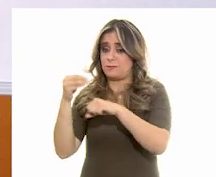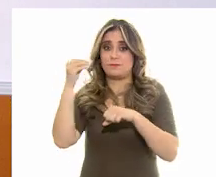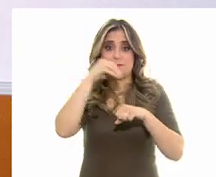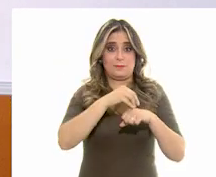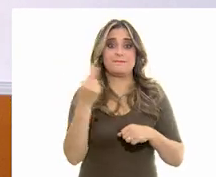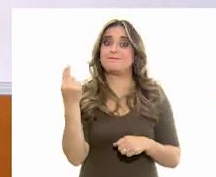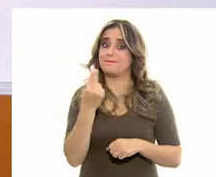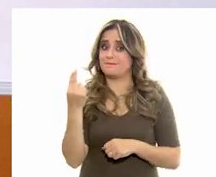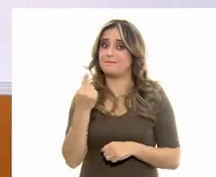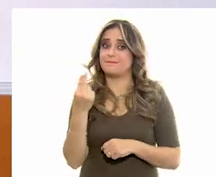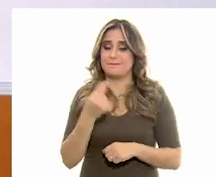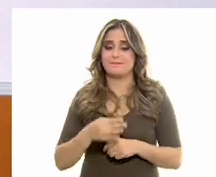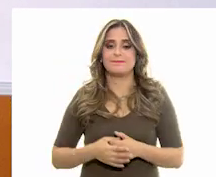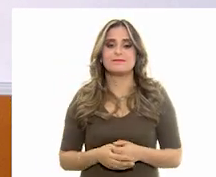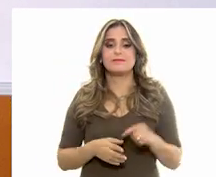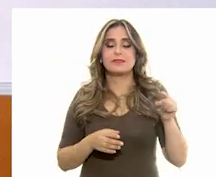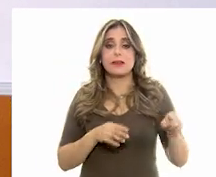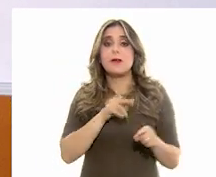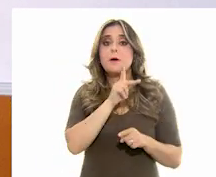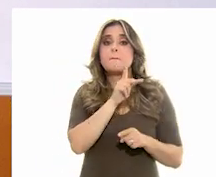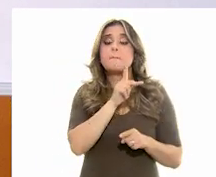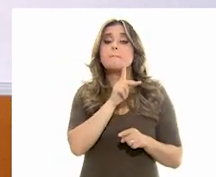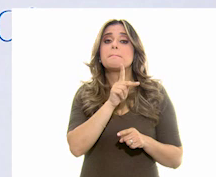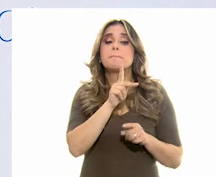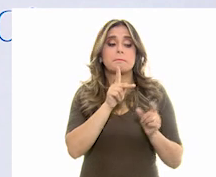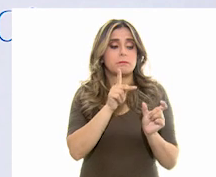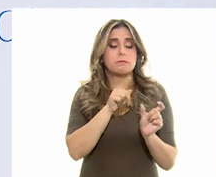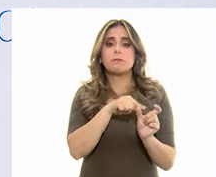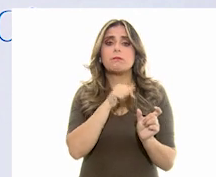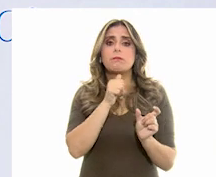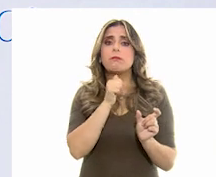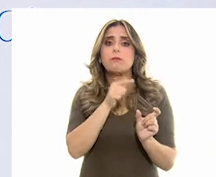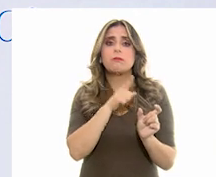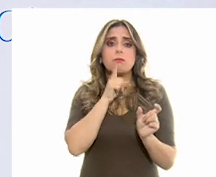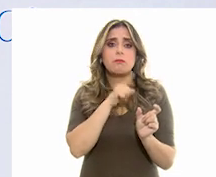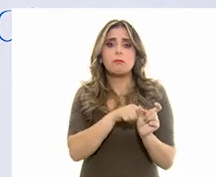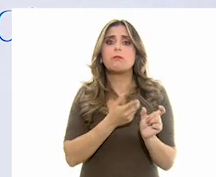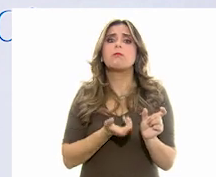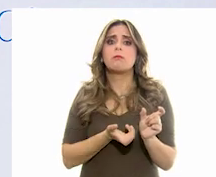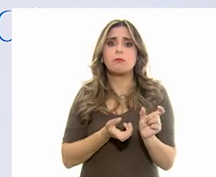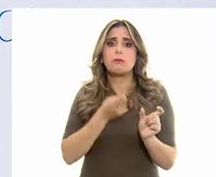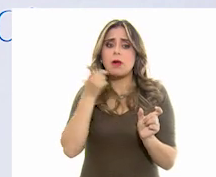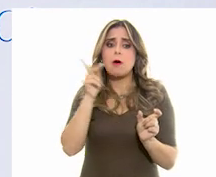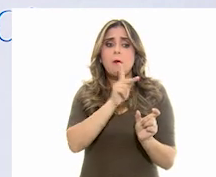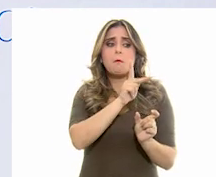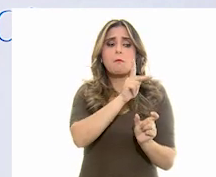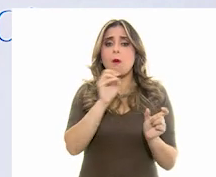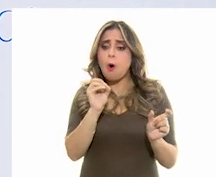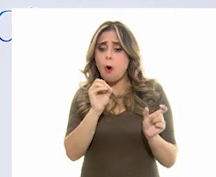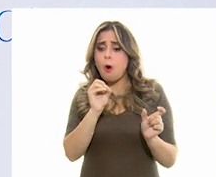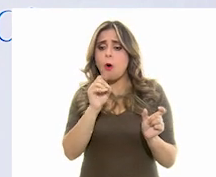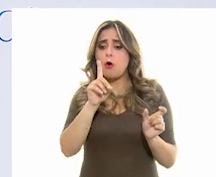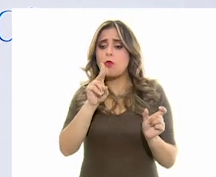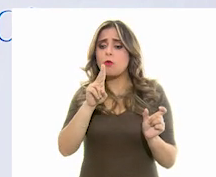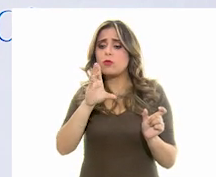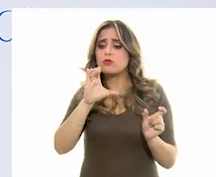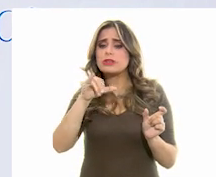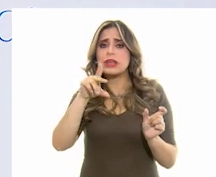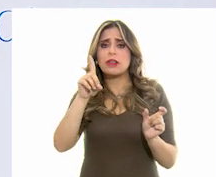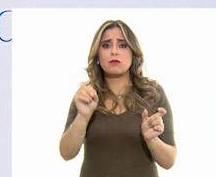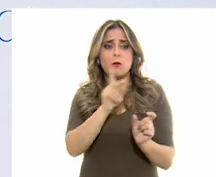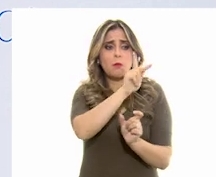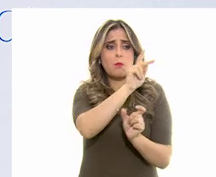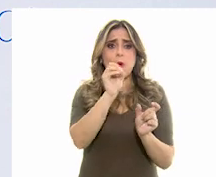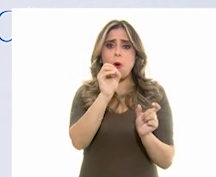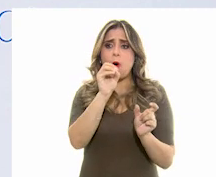trabada, pro, si no tuviera aquí, ¿qué dice? Po. Po. Uh-huh.